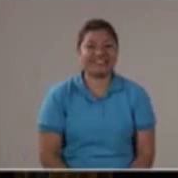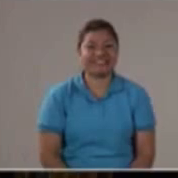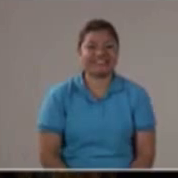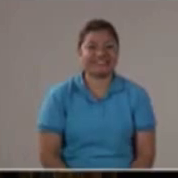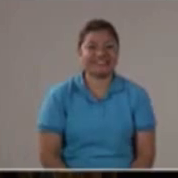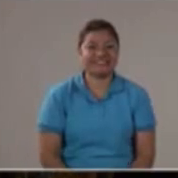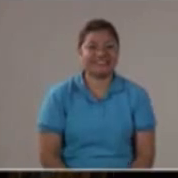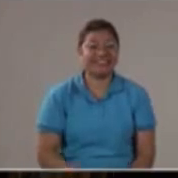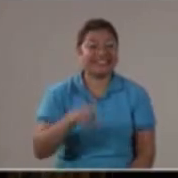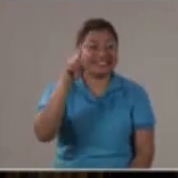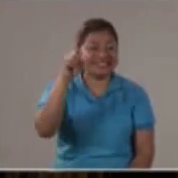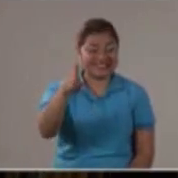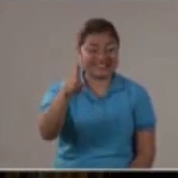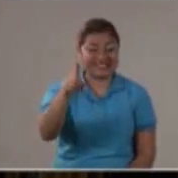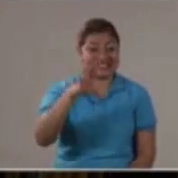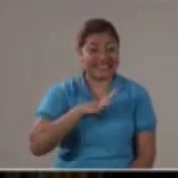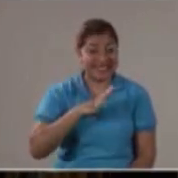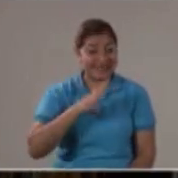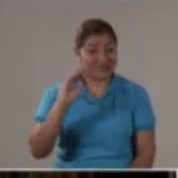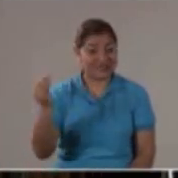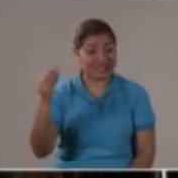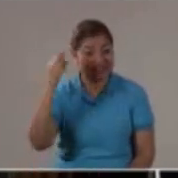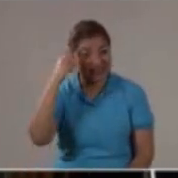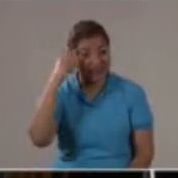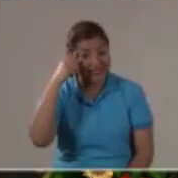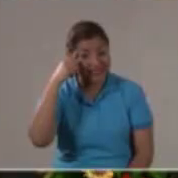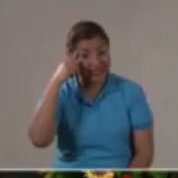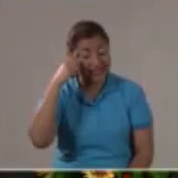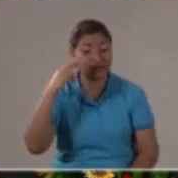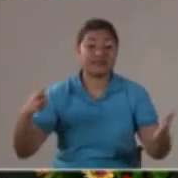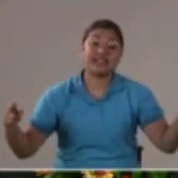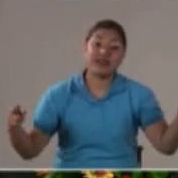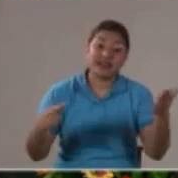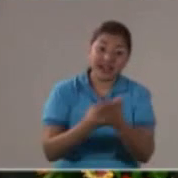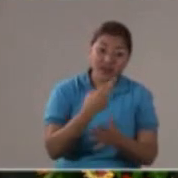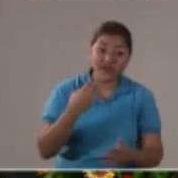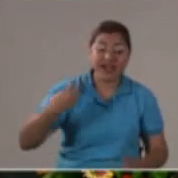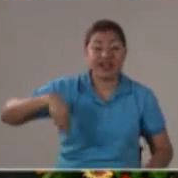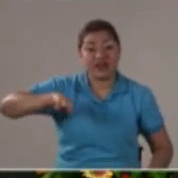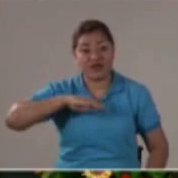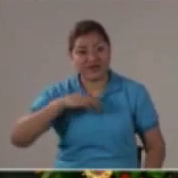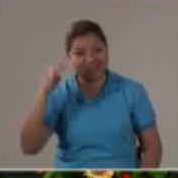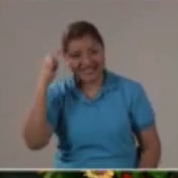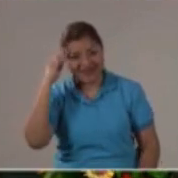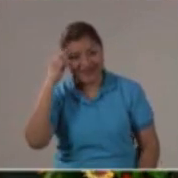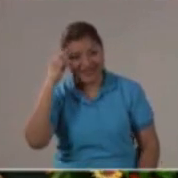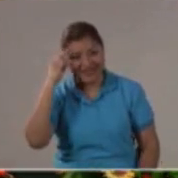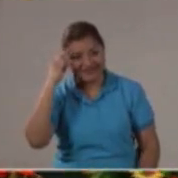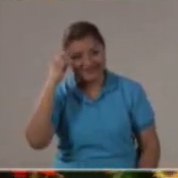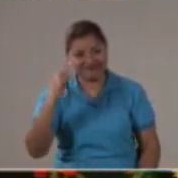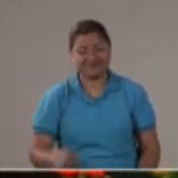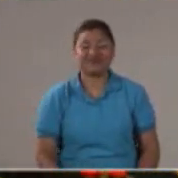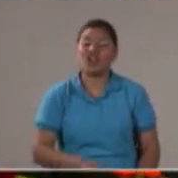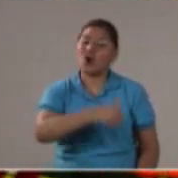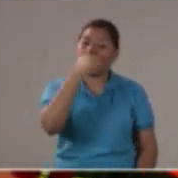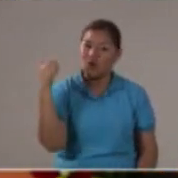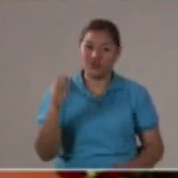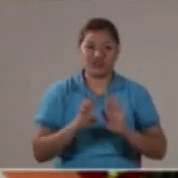Mire pues, si tenemos que pensar, tenemos que renovar nuestra mente. Va. Un